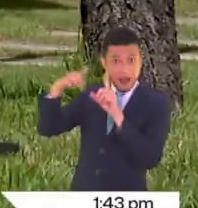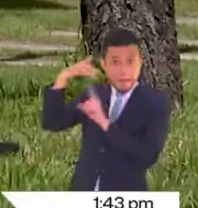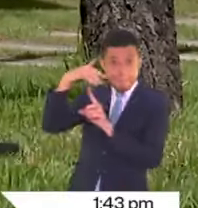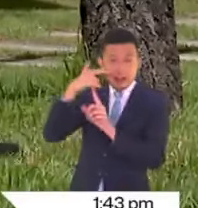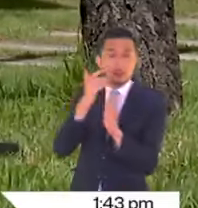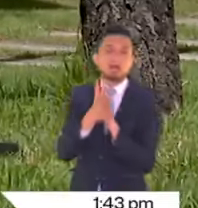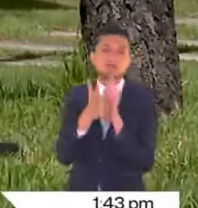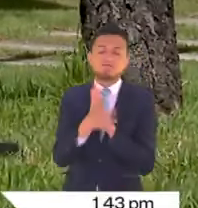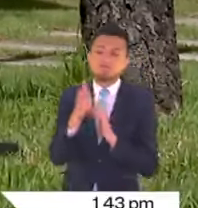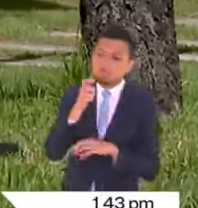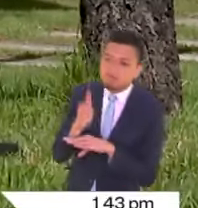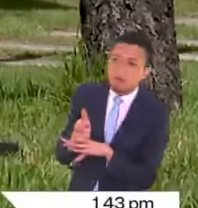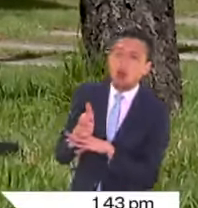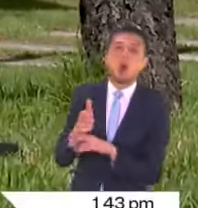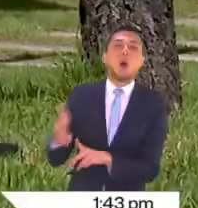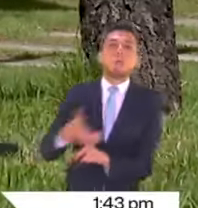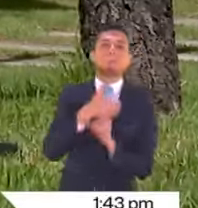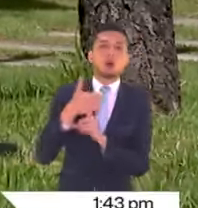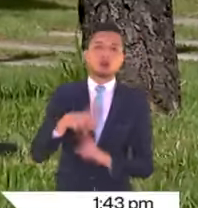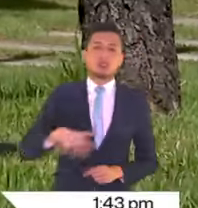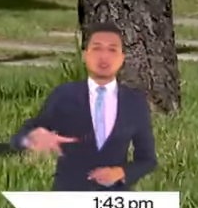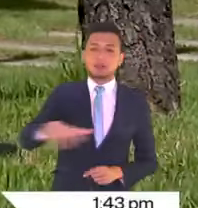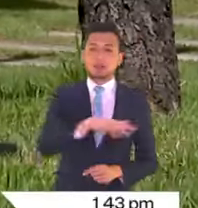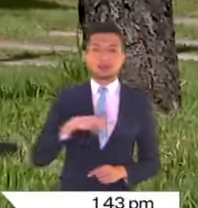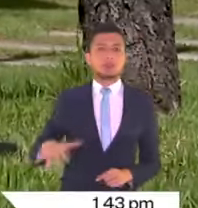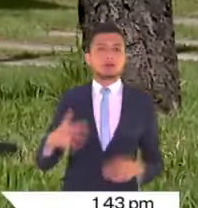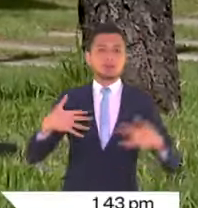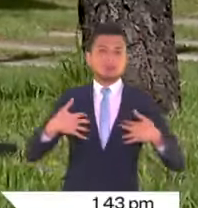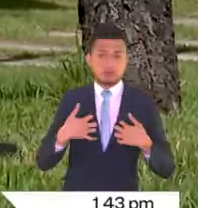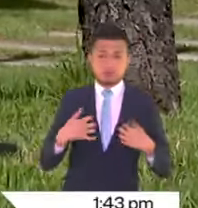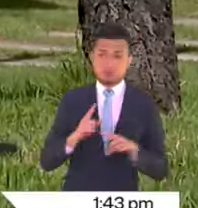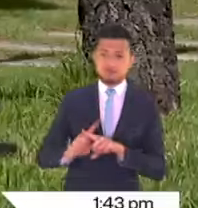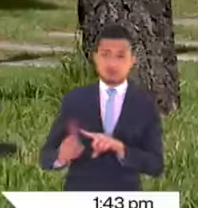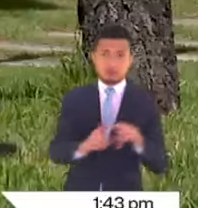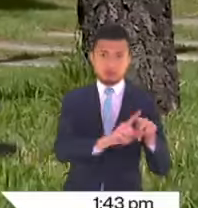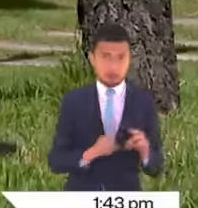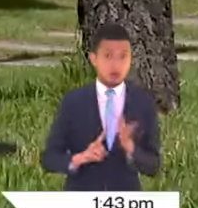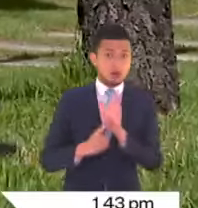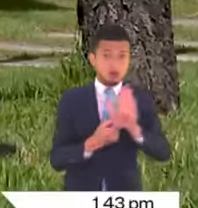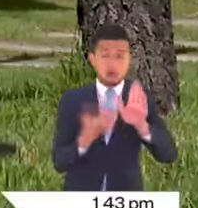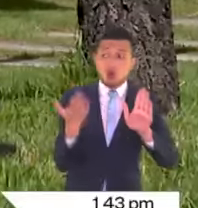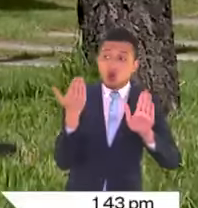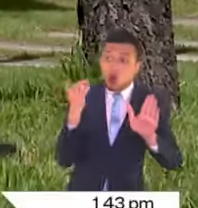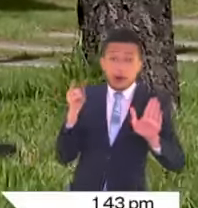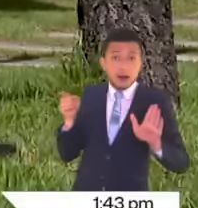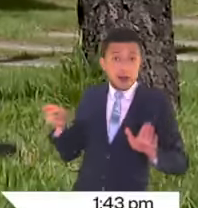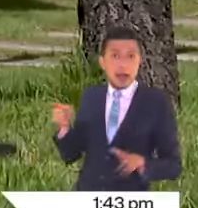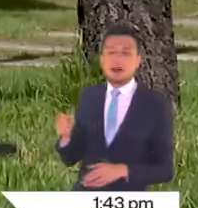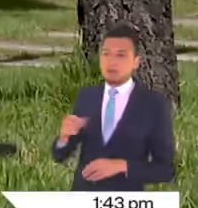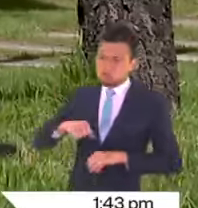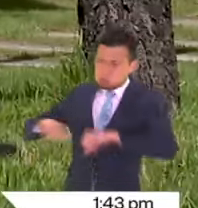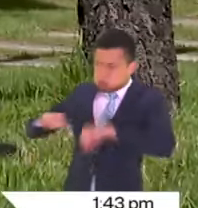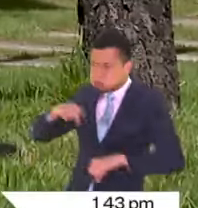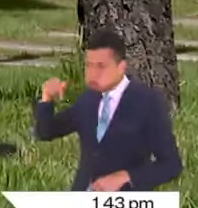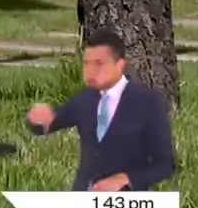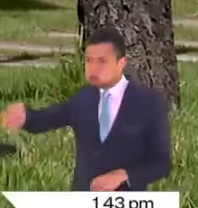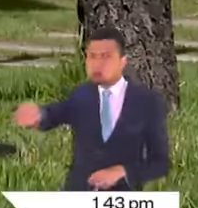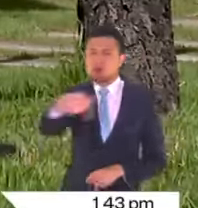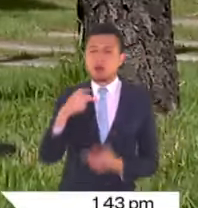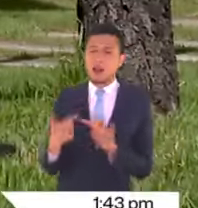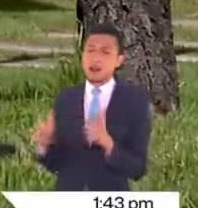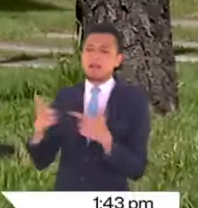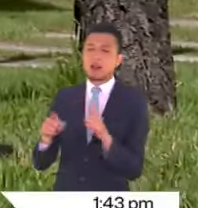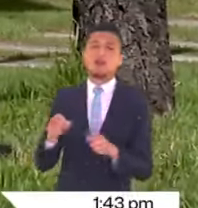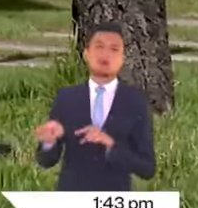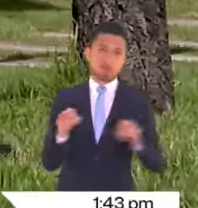pilas y muy prestas a proteger las especies de nuestro país. Es por eso que hace muy pocos días realizaron varios operativos en los que liberaron